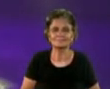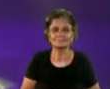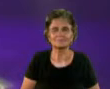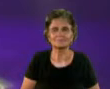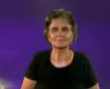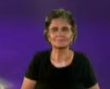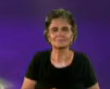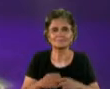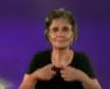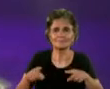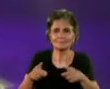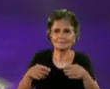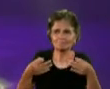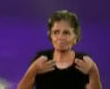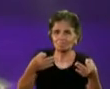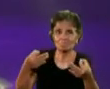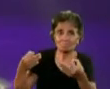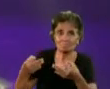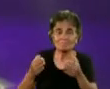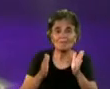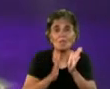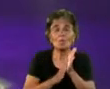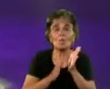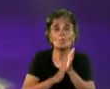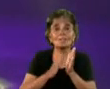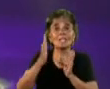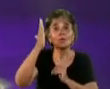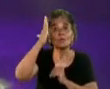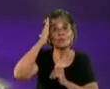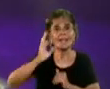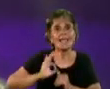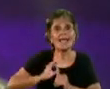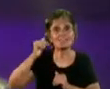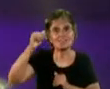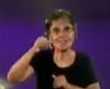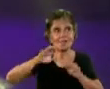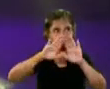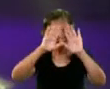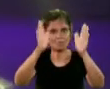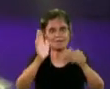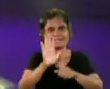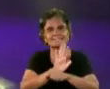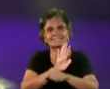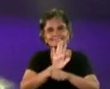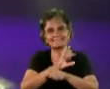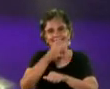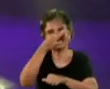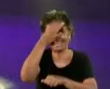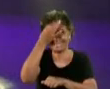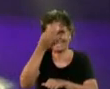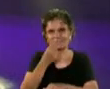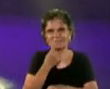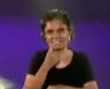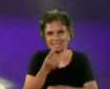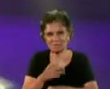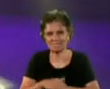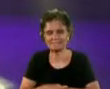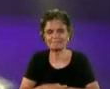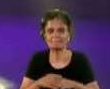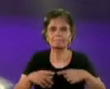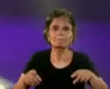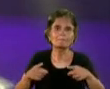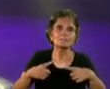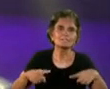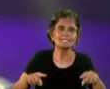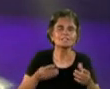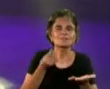Con un gran espectáculo comenzaron las propuestas culturales este año en el Cine Teatro San Luis. El concierto Símbolo de Paz, que juntó